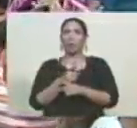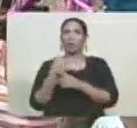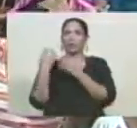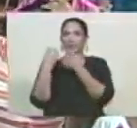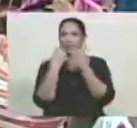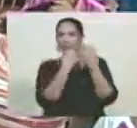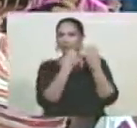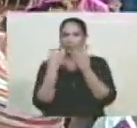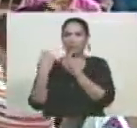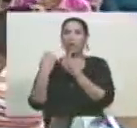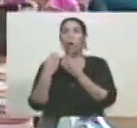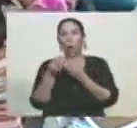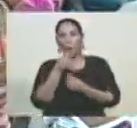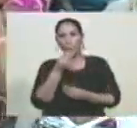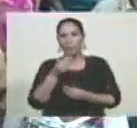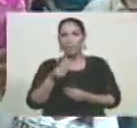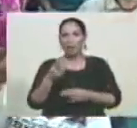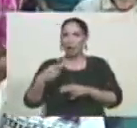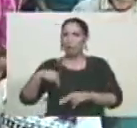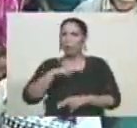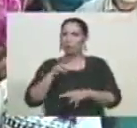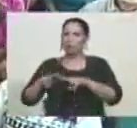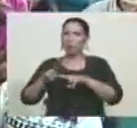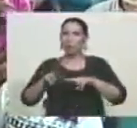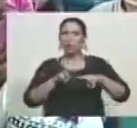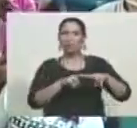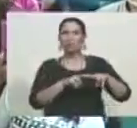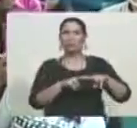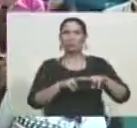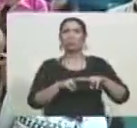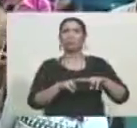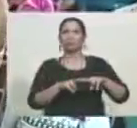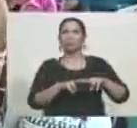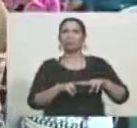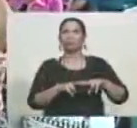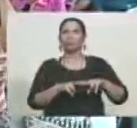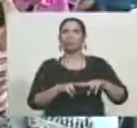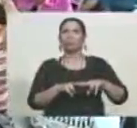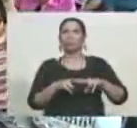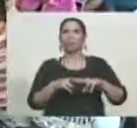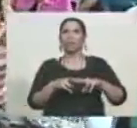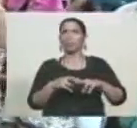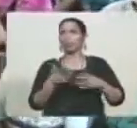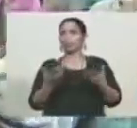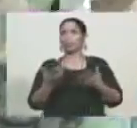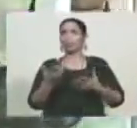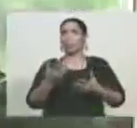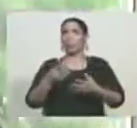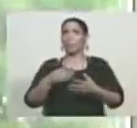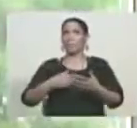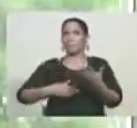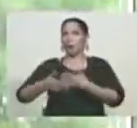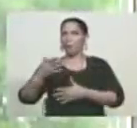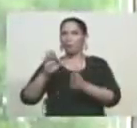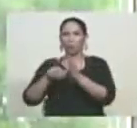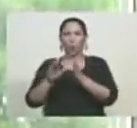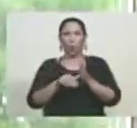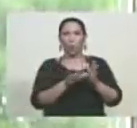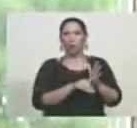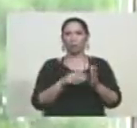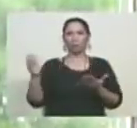muchachos. ¿Y dónde lo vamos a sembrar si no nos dejan? Los lomitos se los reparten, usted sabe quiénes se los